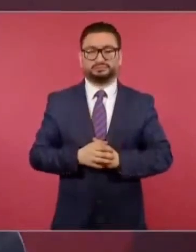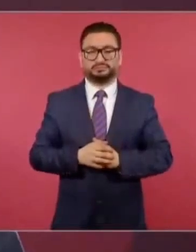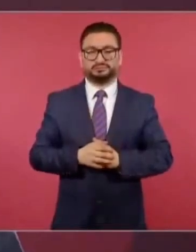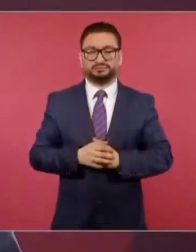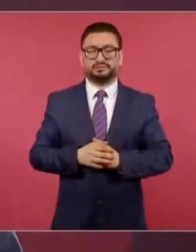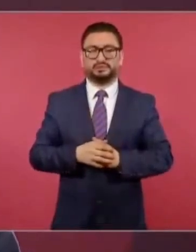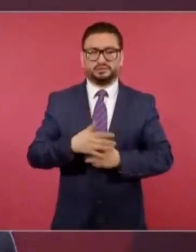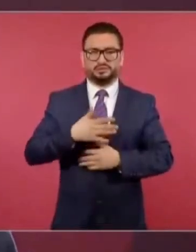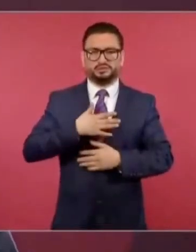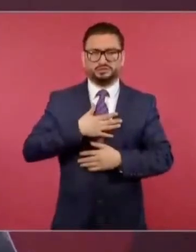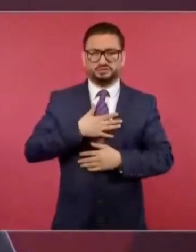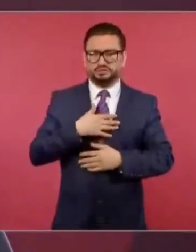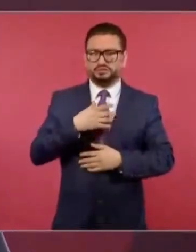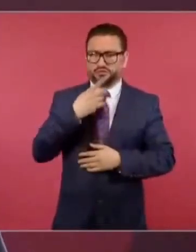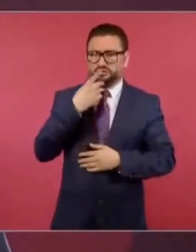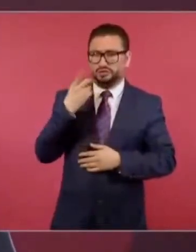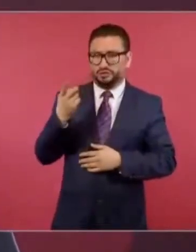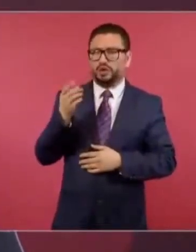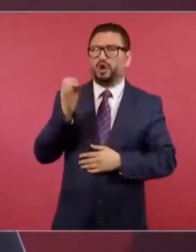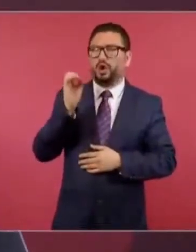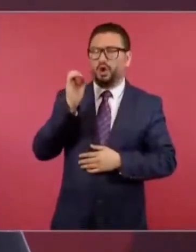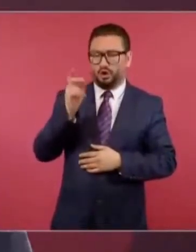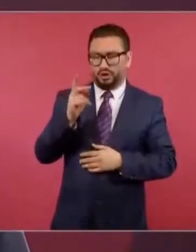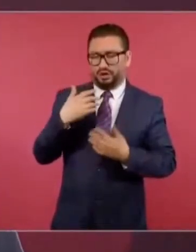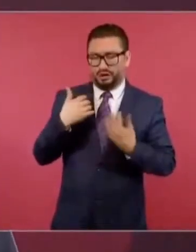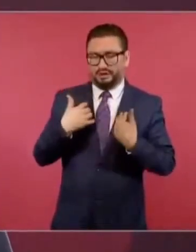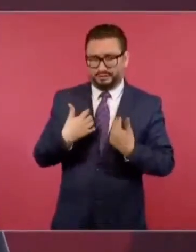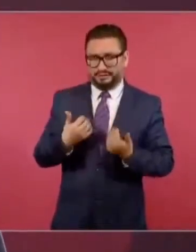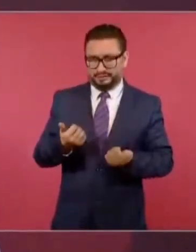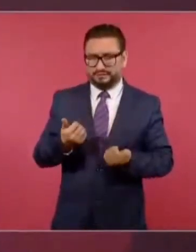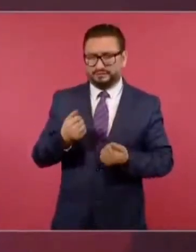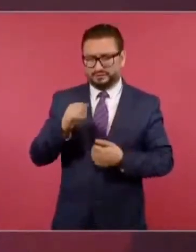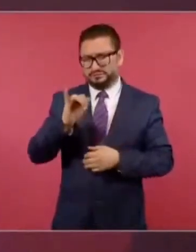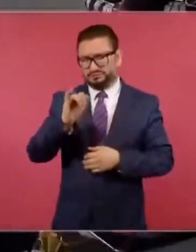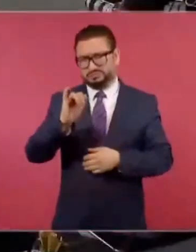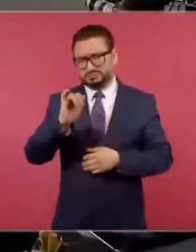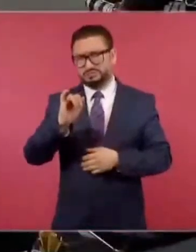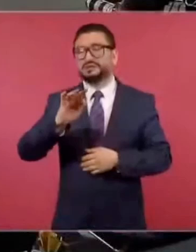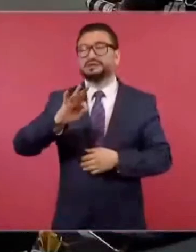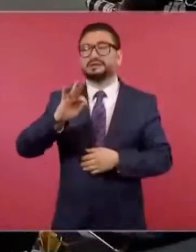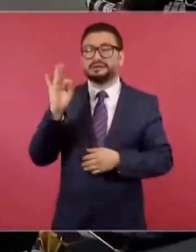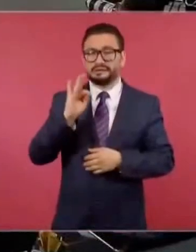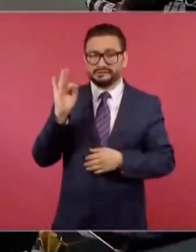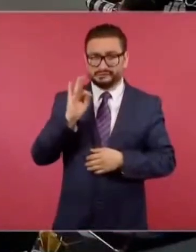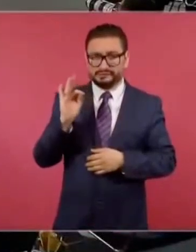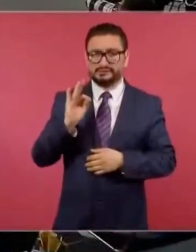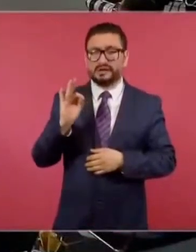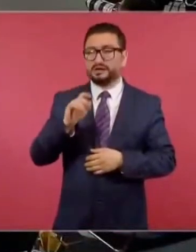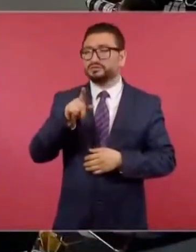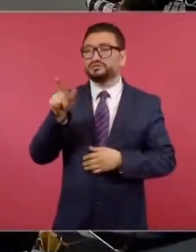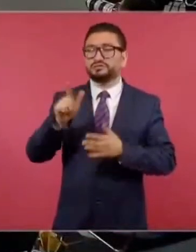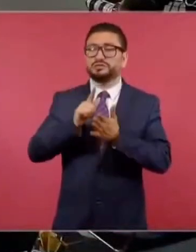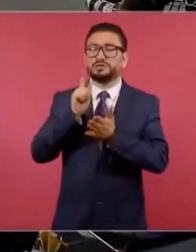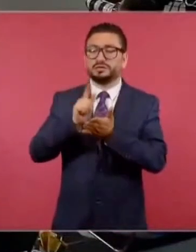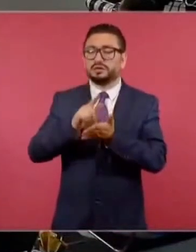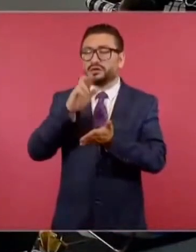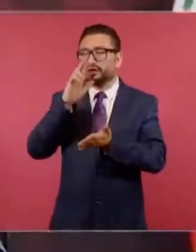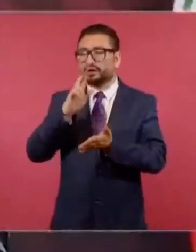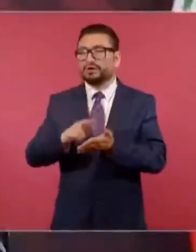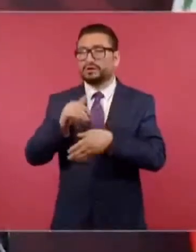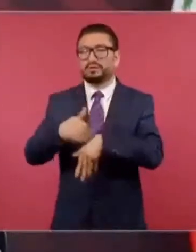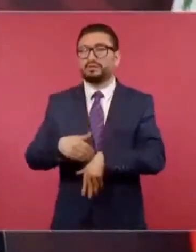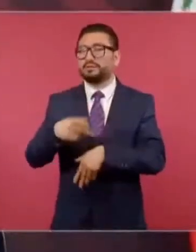y yo entonces hasta les concedí, sí, puede ser que sea legal, pero